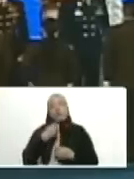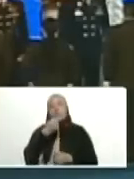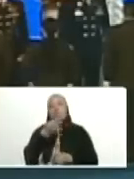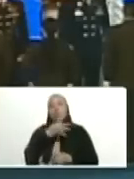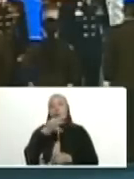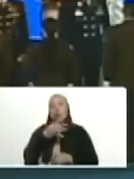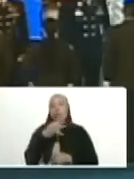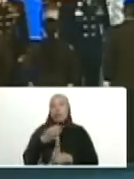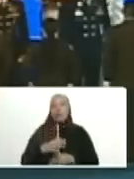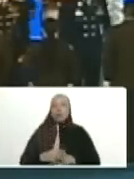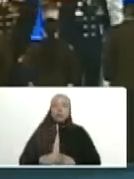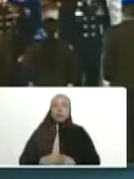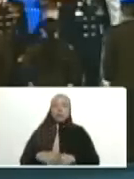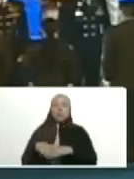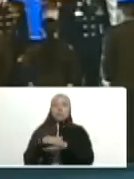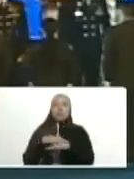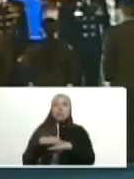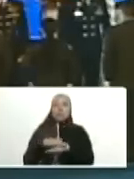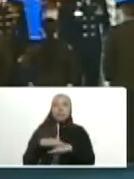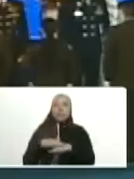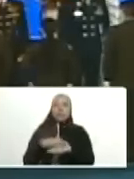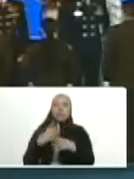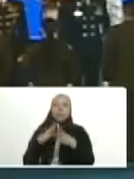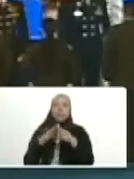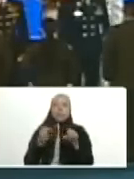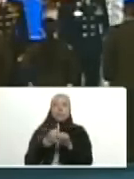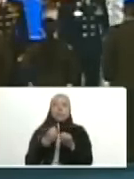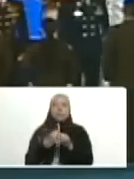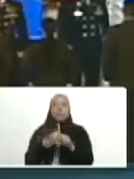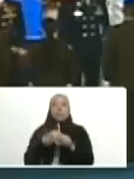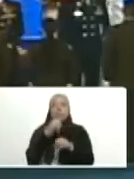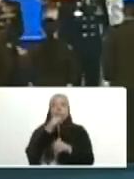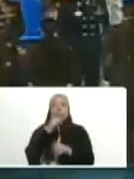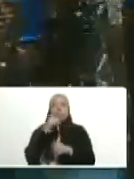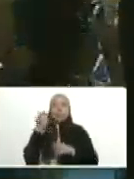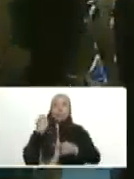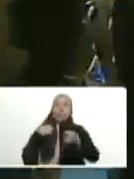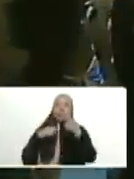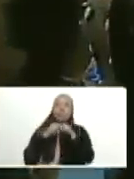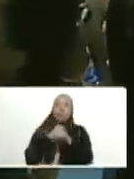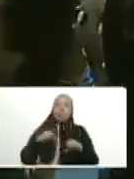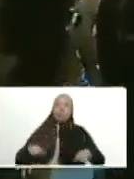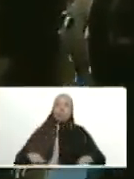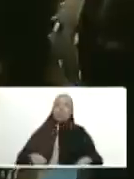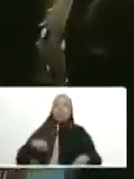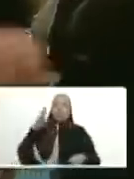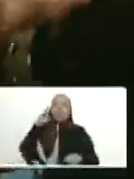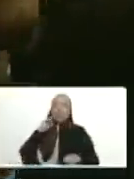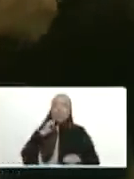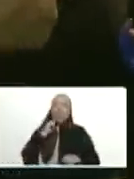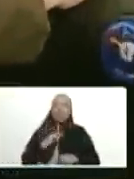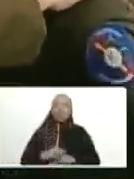Comandante jefe, permiso para recibir el grado de capitán y teniente de navío de la Fuerza Armada Nacional Bolivariana.